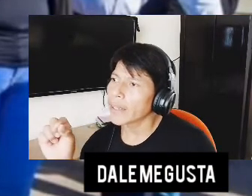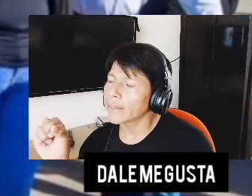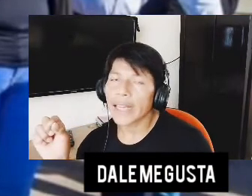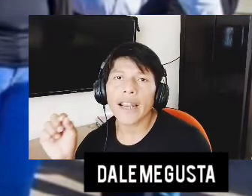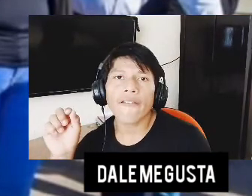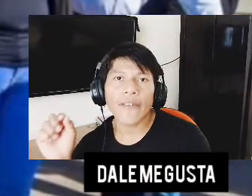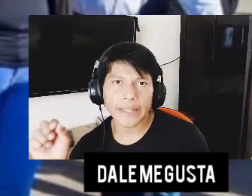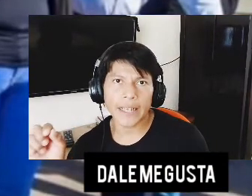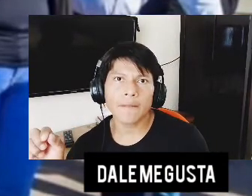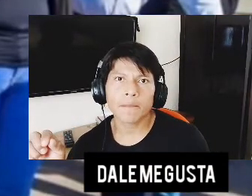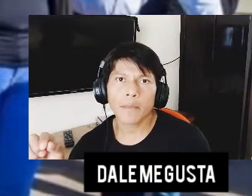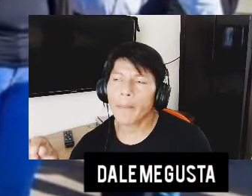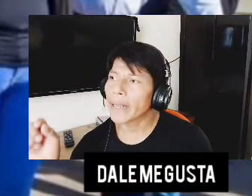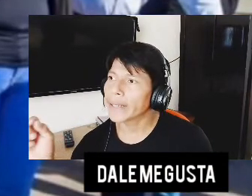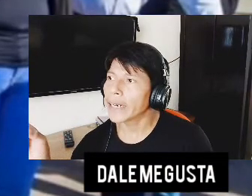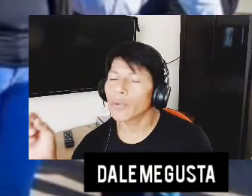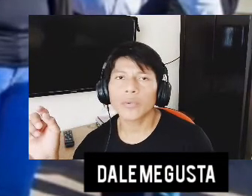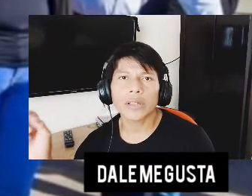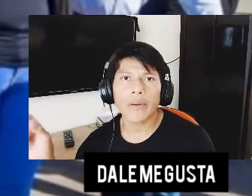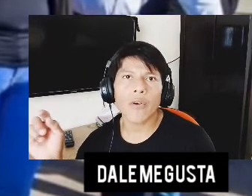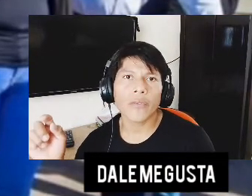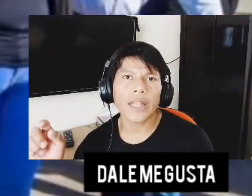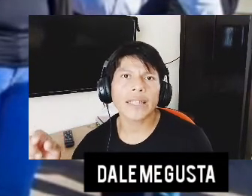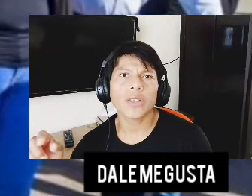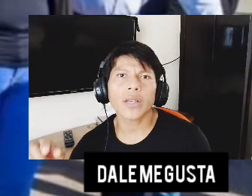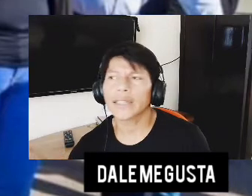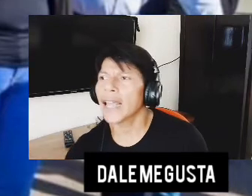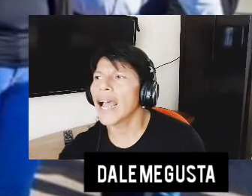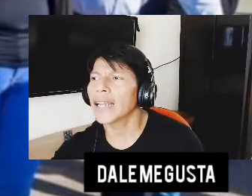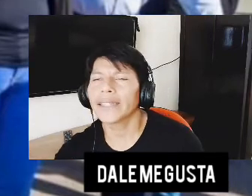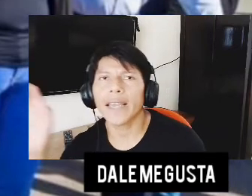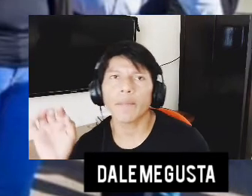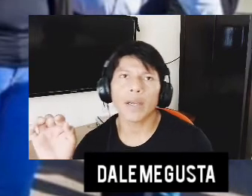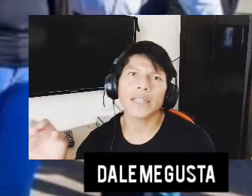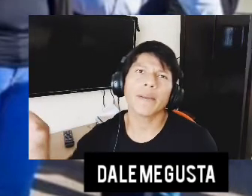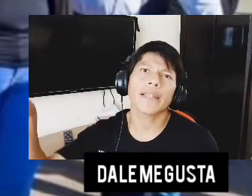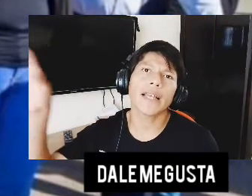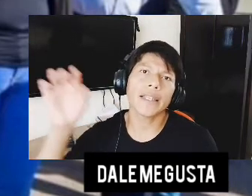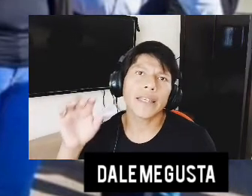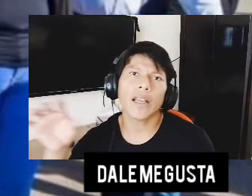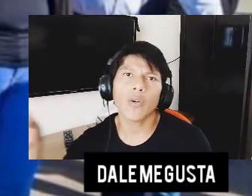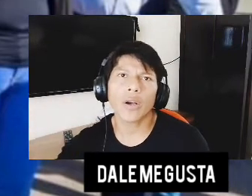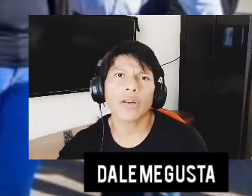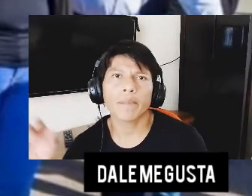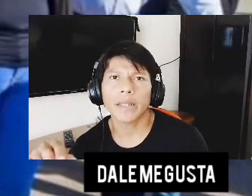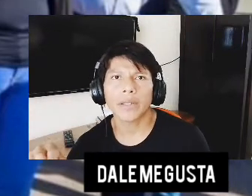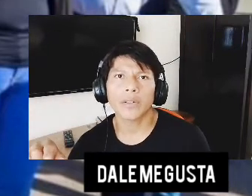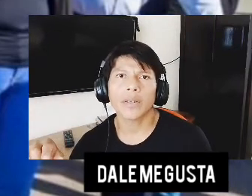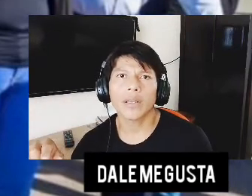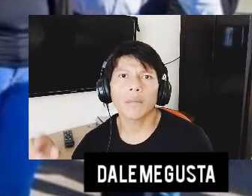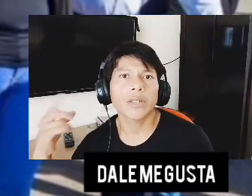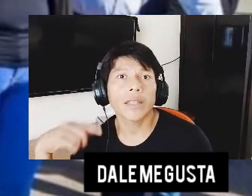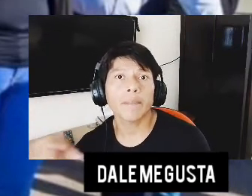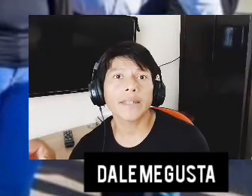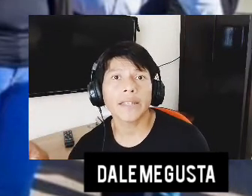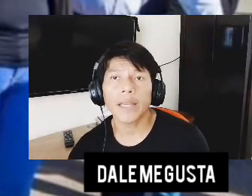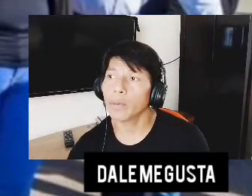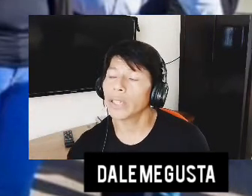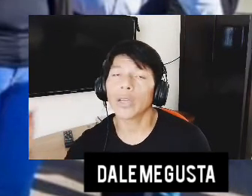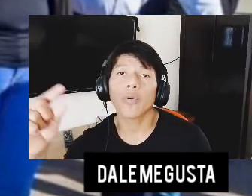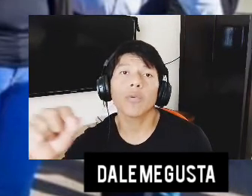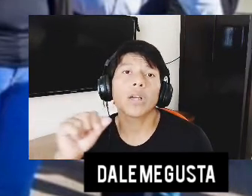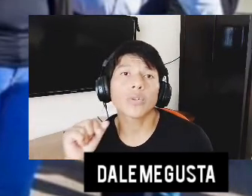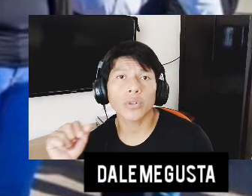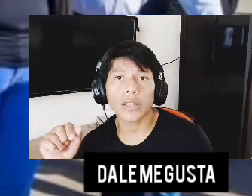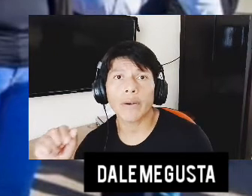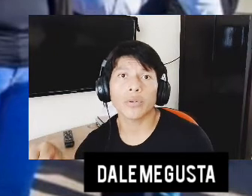van a dar la fecha para entregar un trabajo final, ¿qué es lo que haces? Ah, hay tiempo, es para tal día, lo hago rapidito. Pues se te pasa el tiempo y